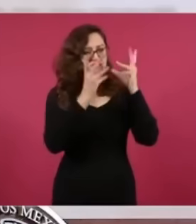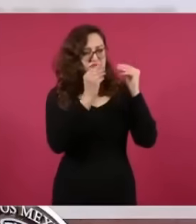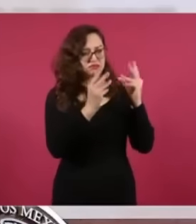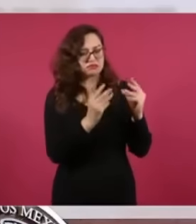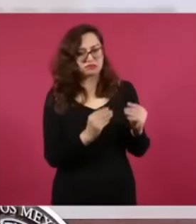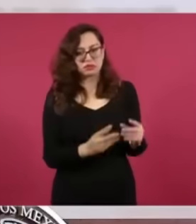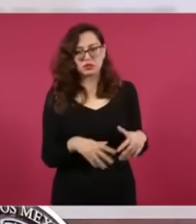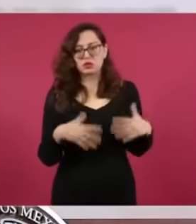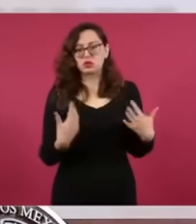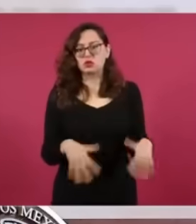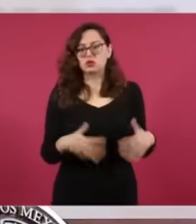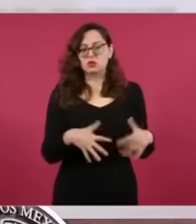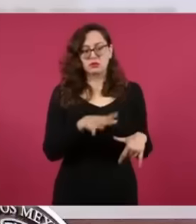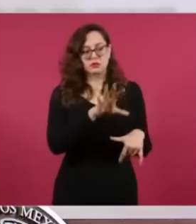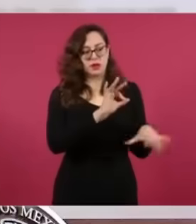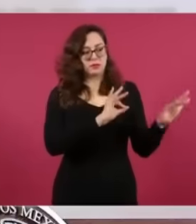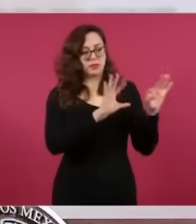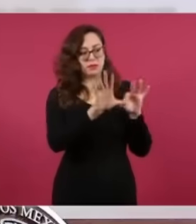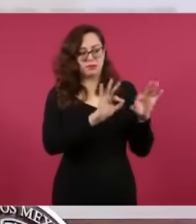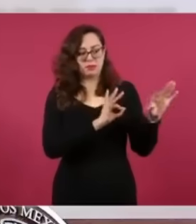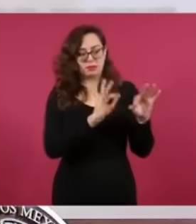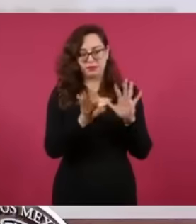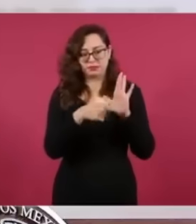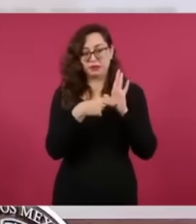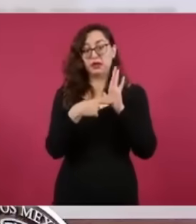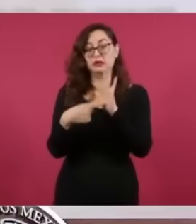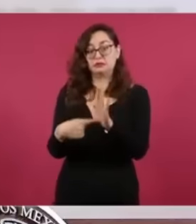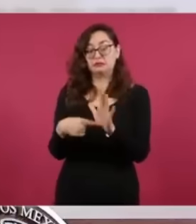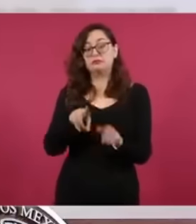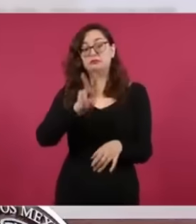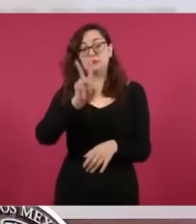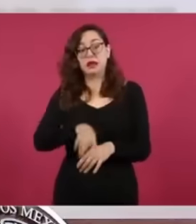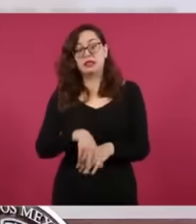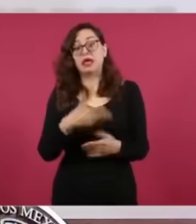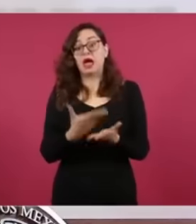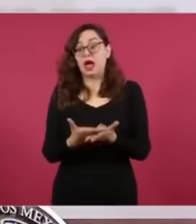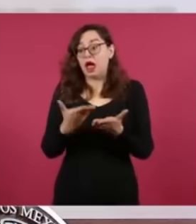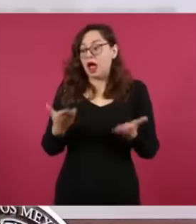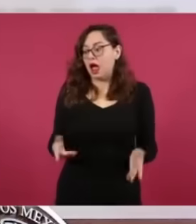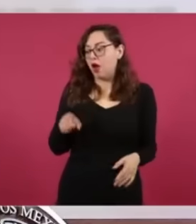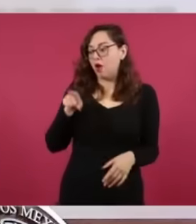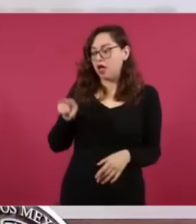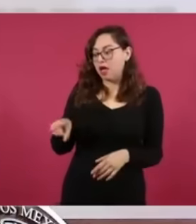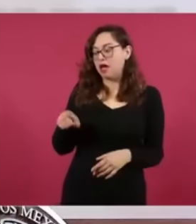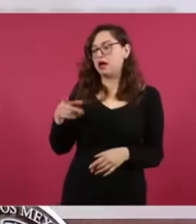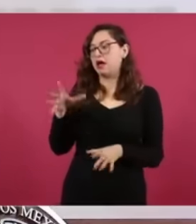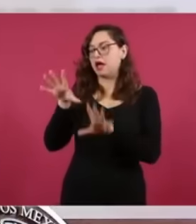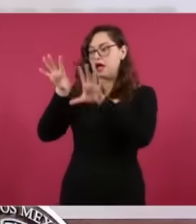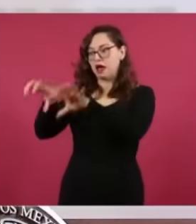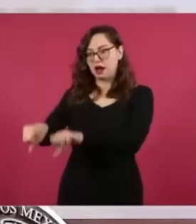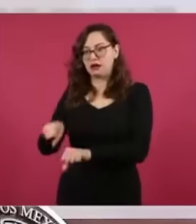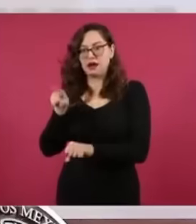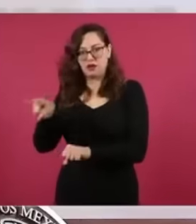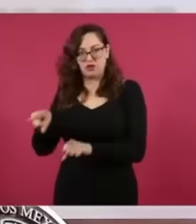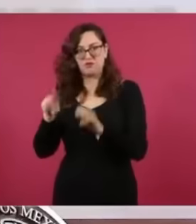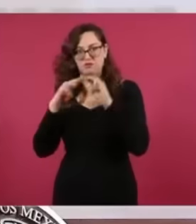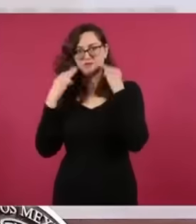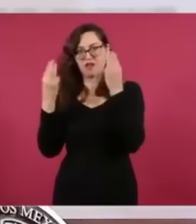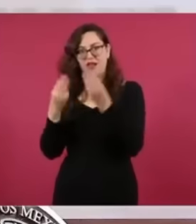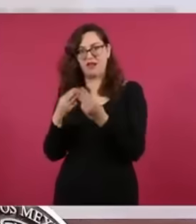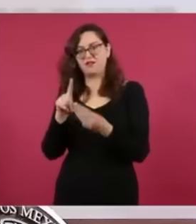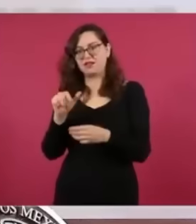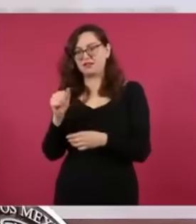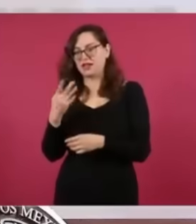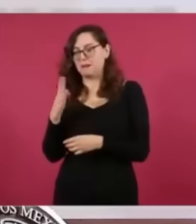de Ismael El Mayo Zambada regresó la campaña de narcopresidente AMLO. Apenas se